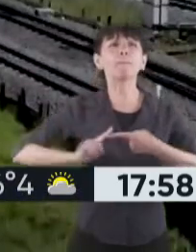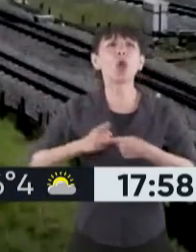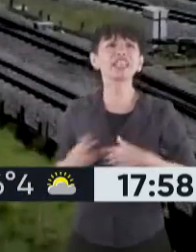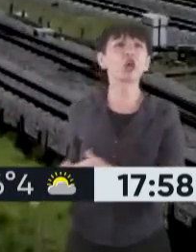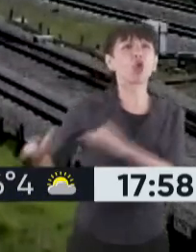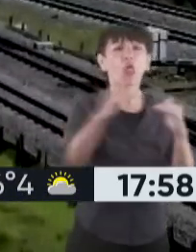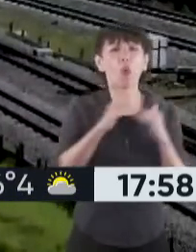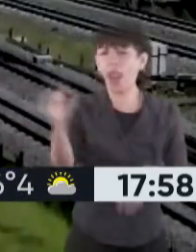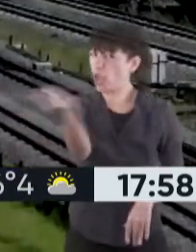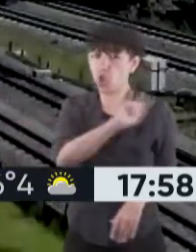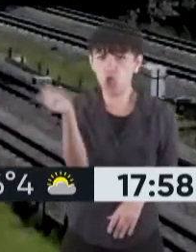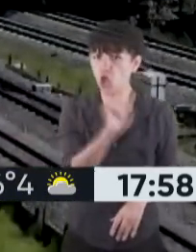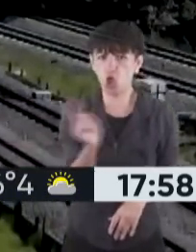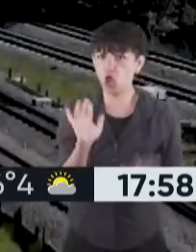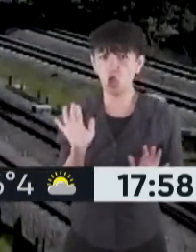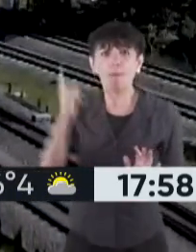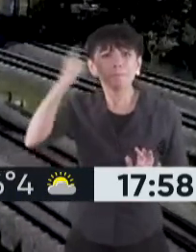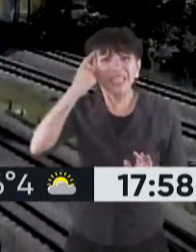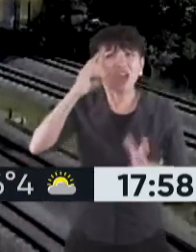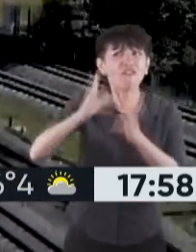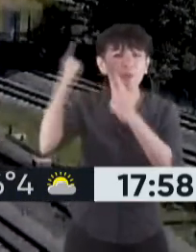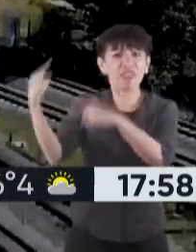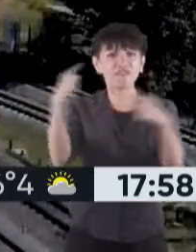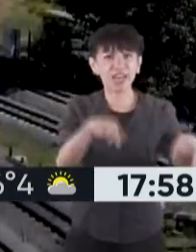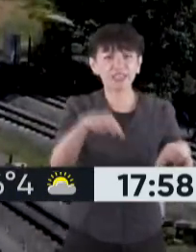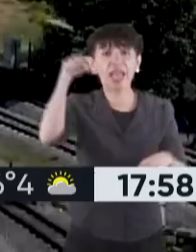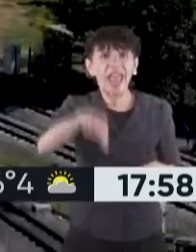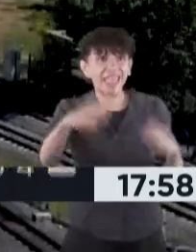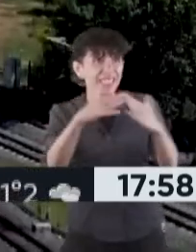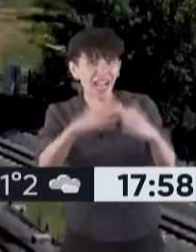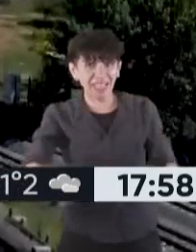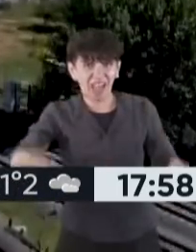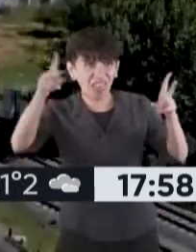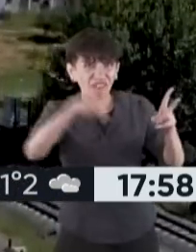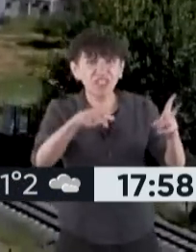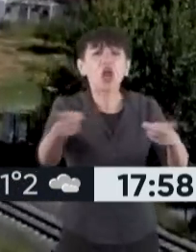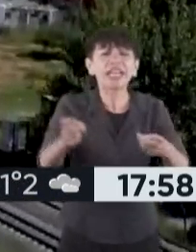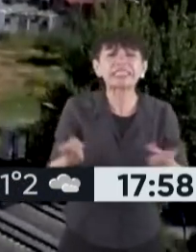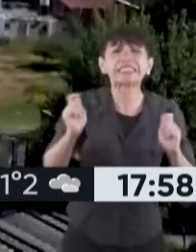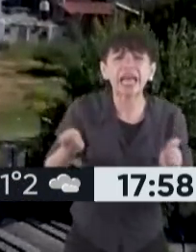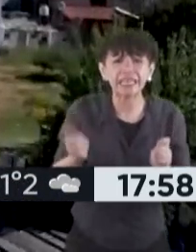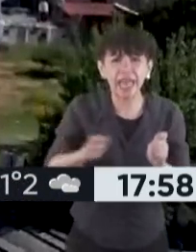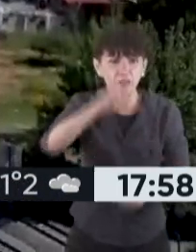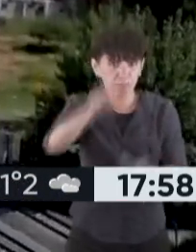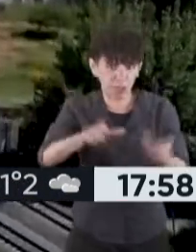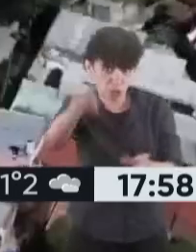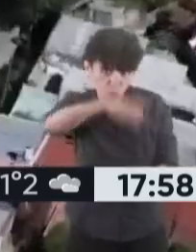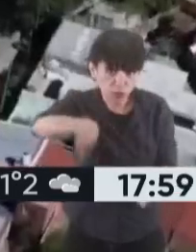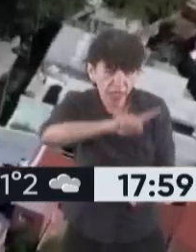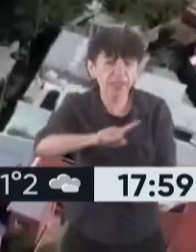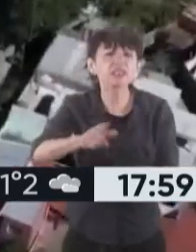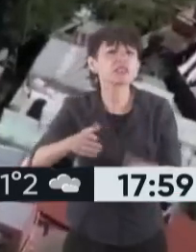mismo modo. Estas casas, que la necesitan gente como ustedes, no la construyen los bancos porque no es